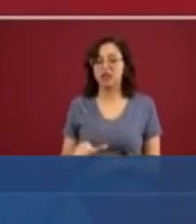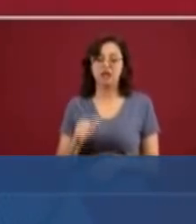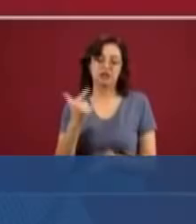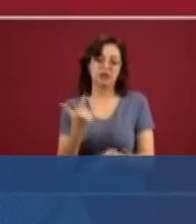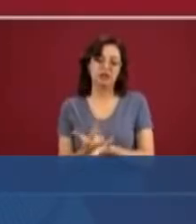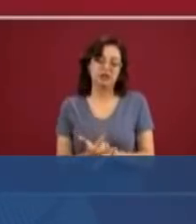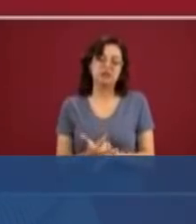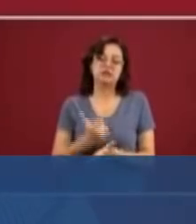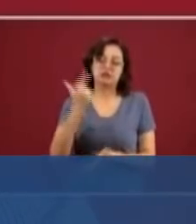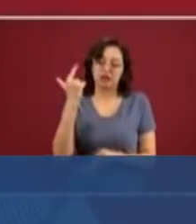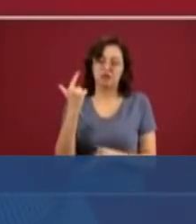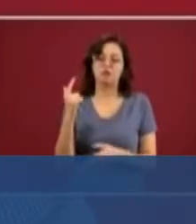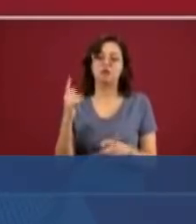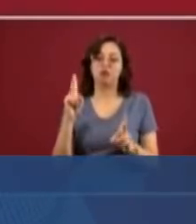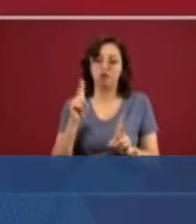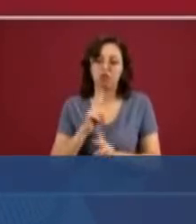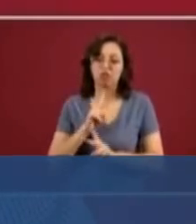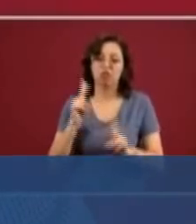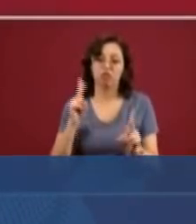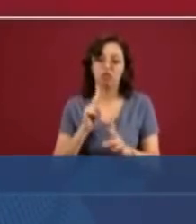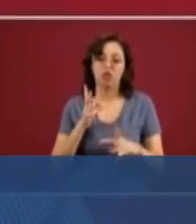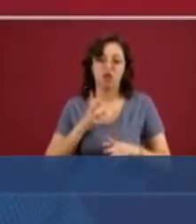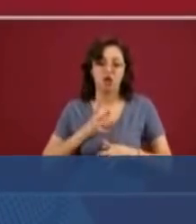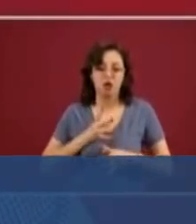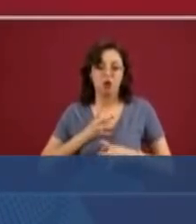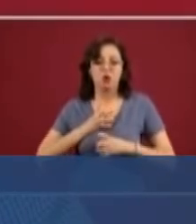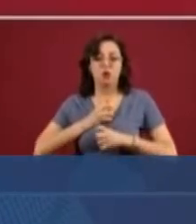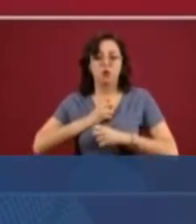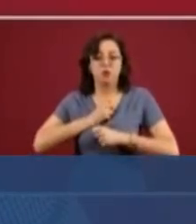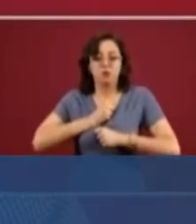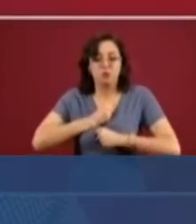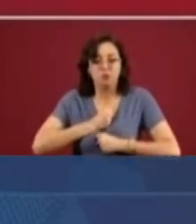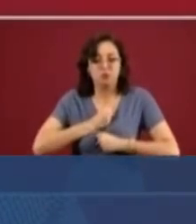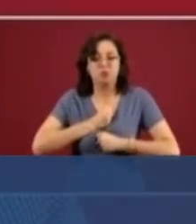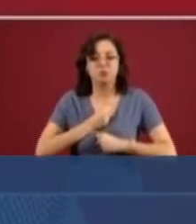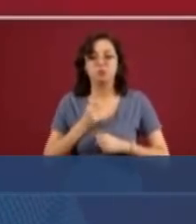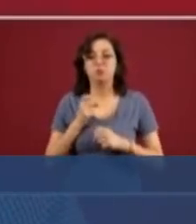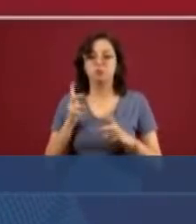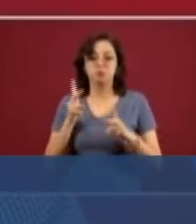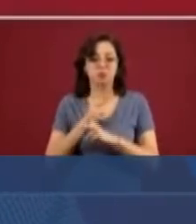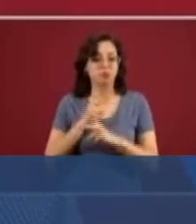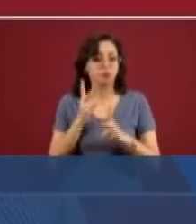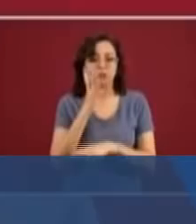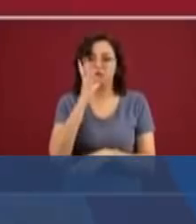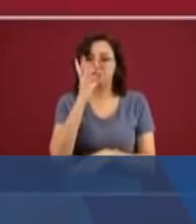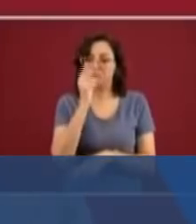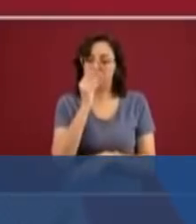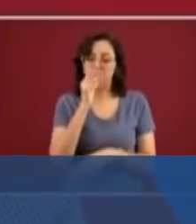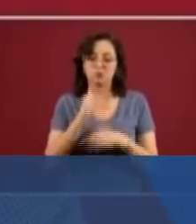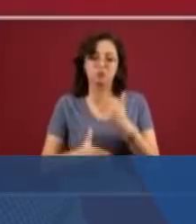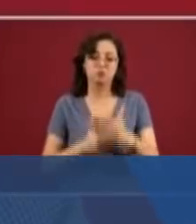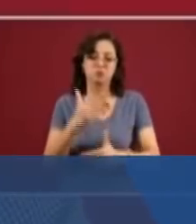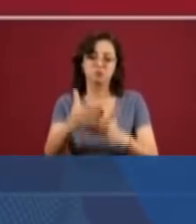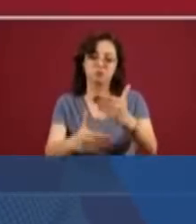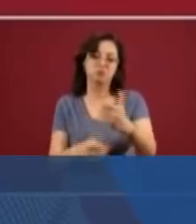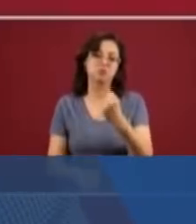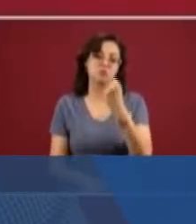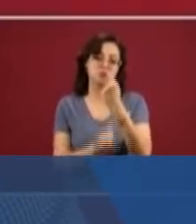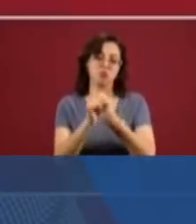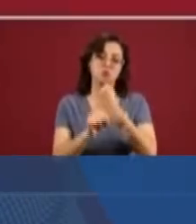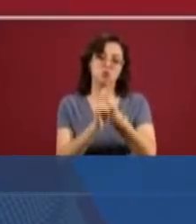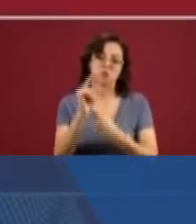células pulmonares. Esto lógicamente limita el intercambio gaseoso de oxígeno que el cuerpo necesita y genera toda una serie